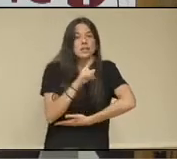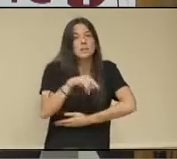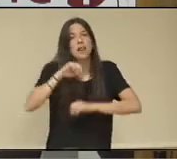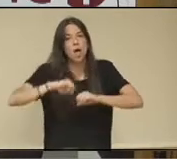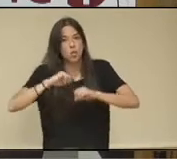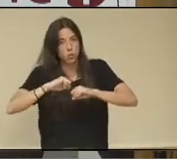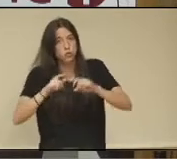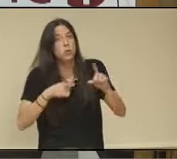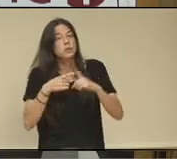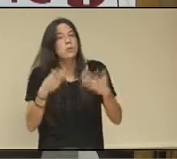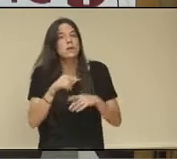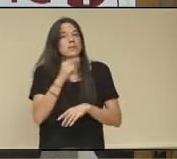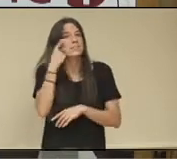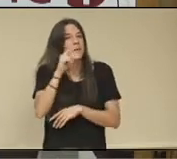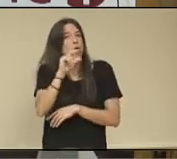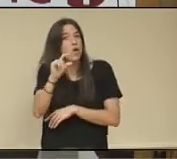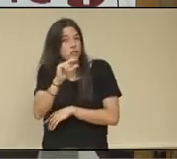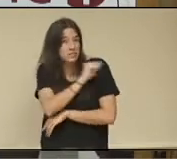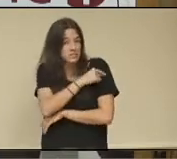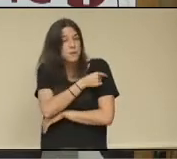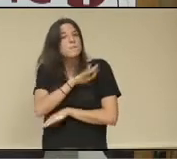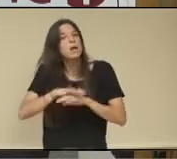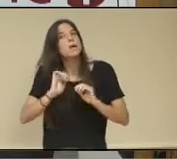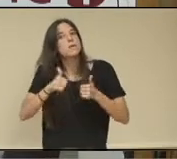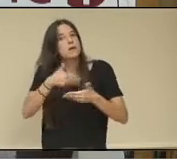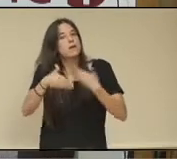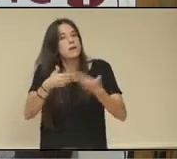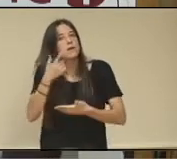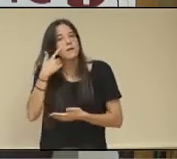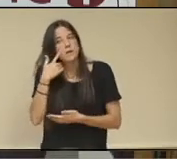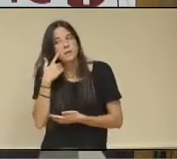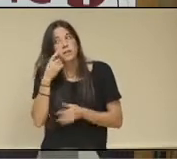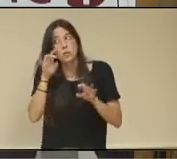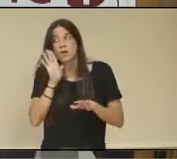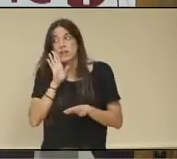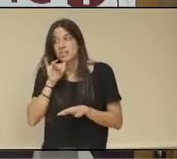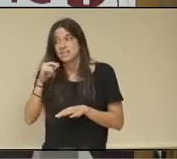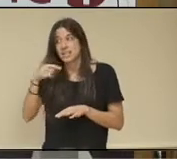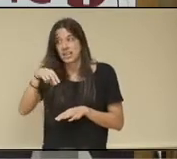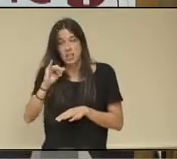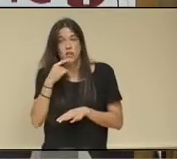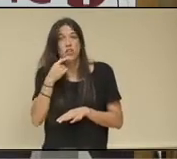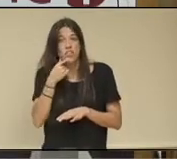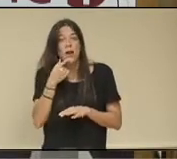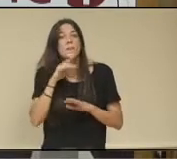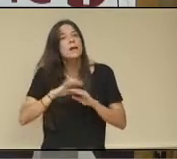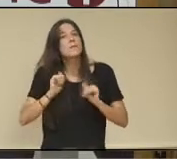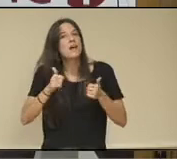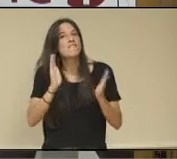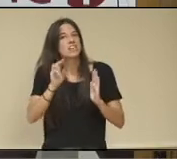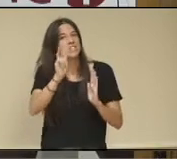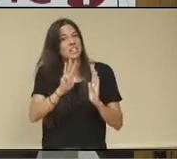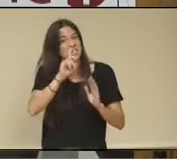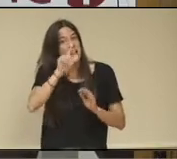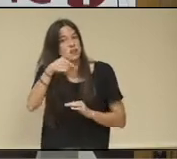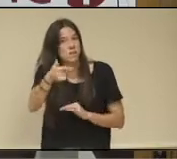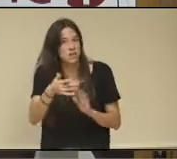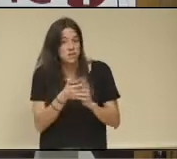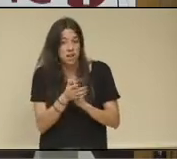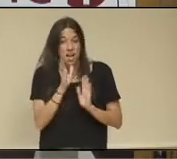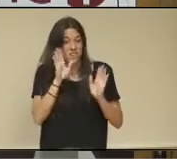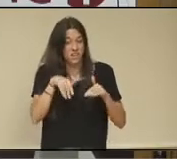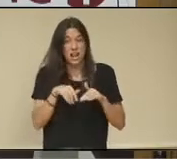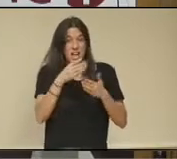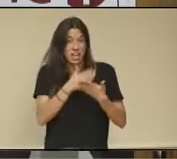para seleccionar la dosis para empezar, como decía antes Ignacio, la fase 3 al año que viene, porque se han retrasado todos